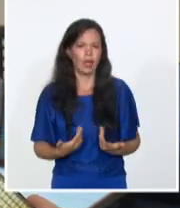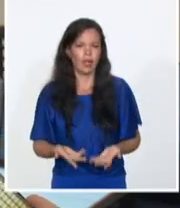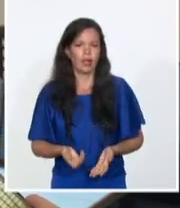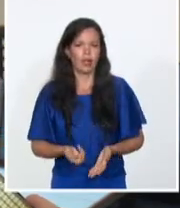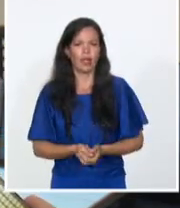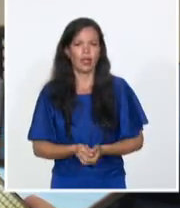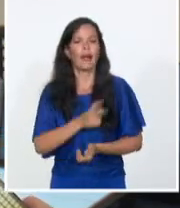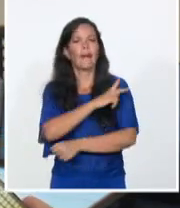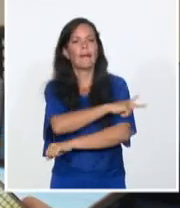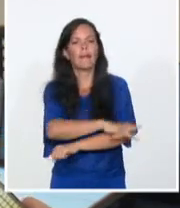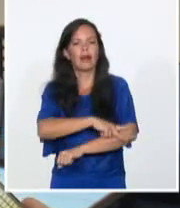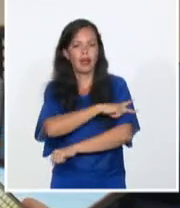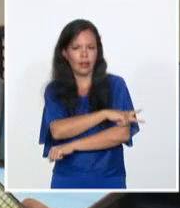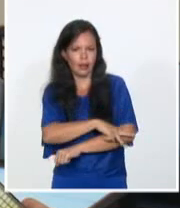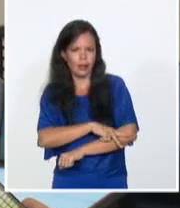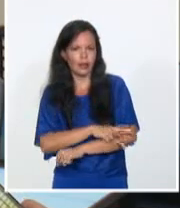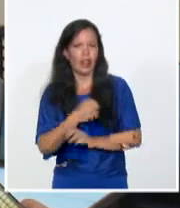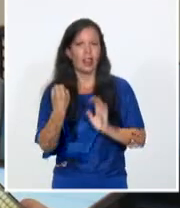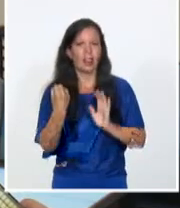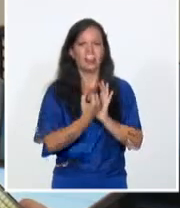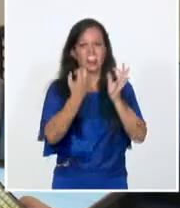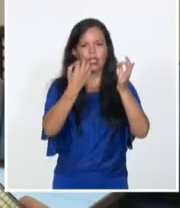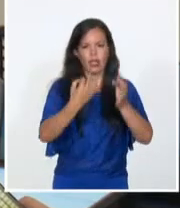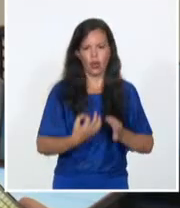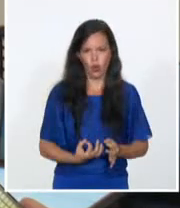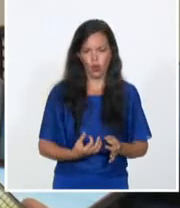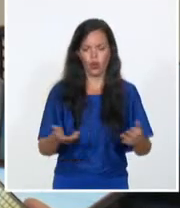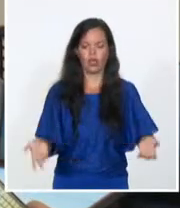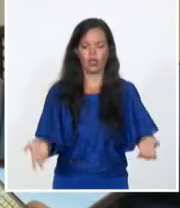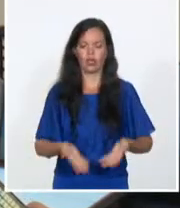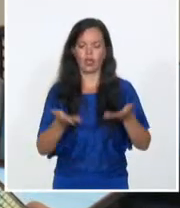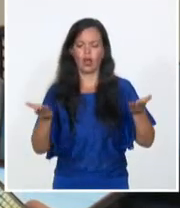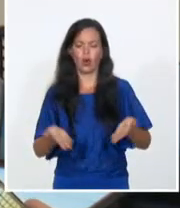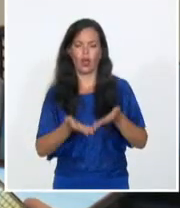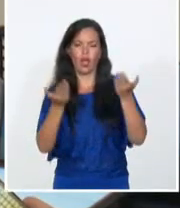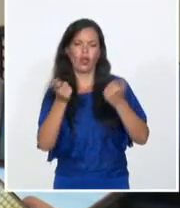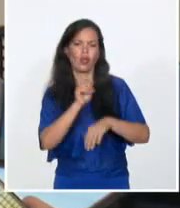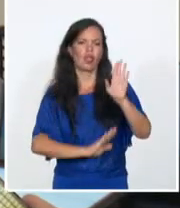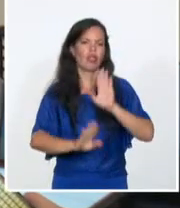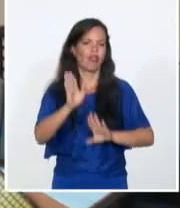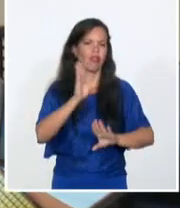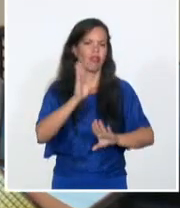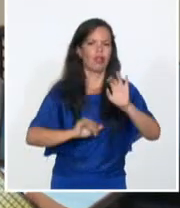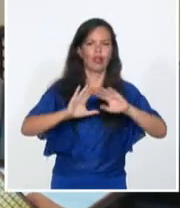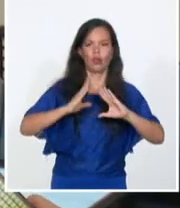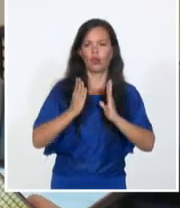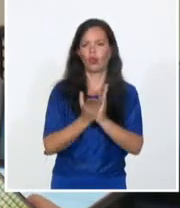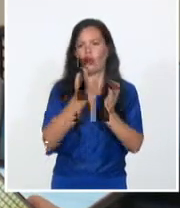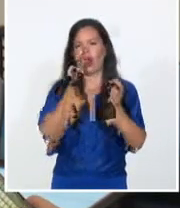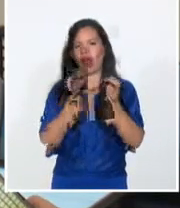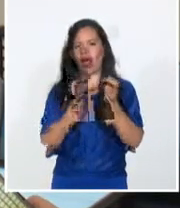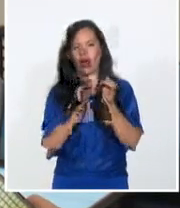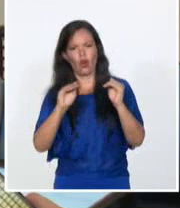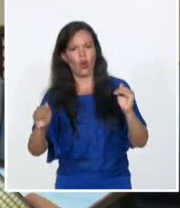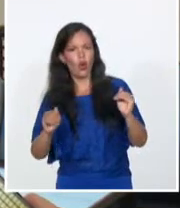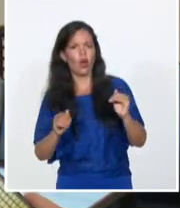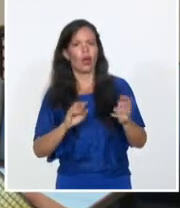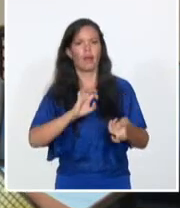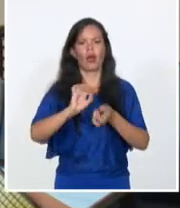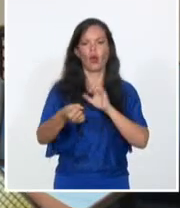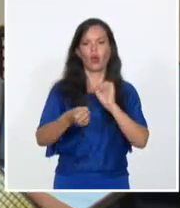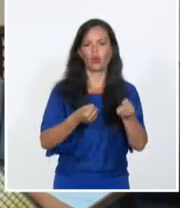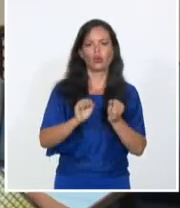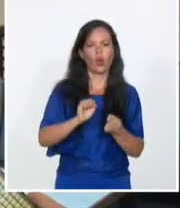país que ha venido desarrollando y defendiendo todas las normativas y regulaciones que la